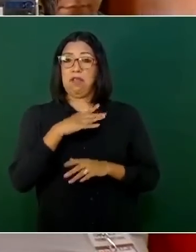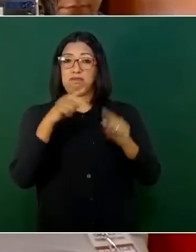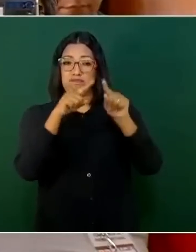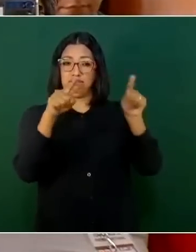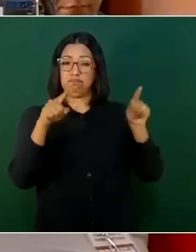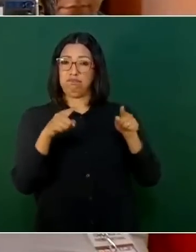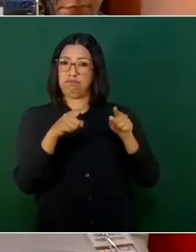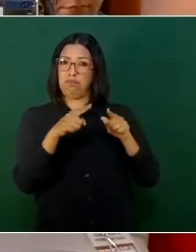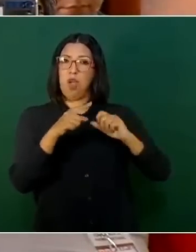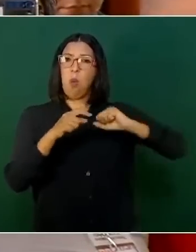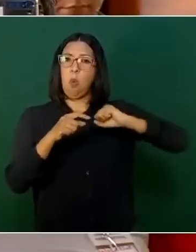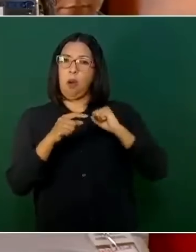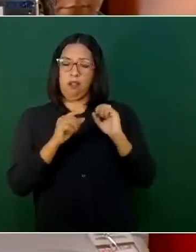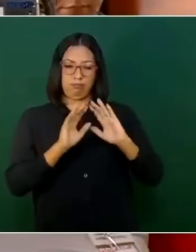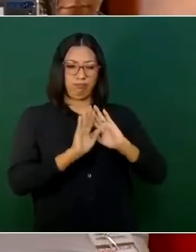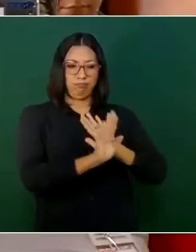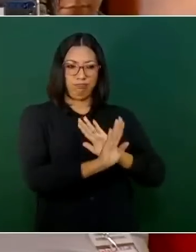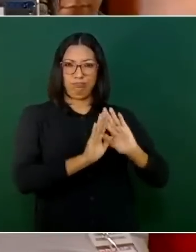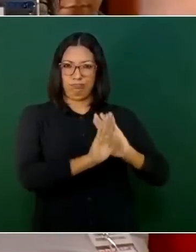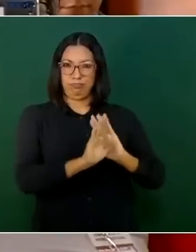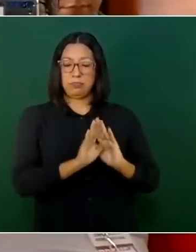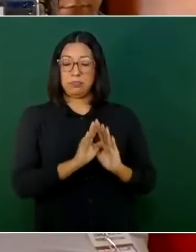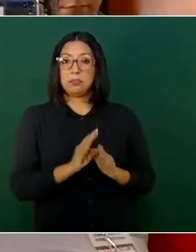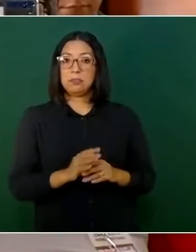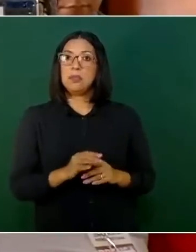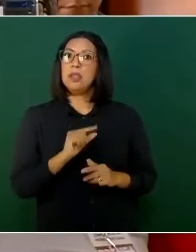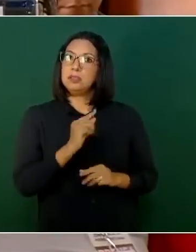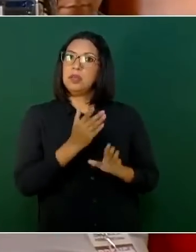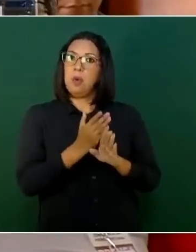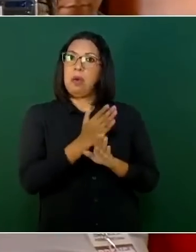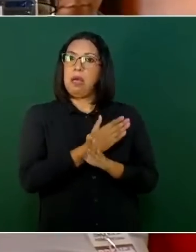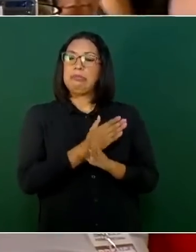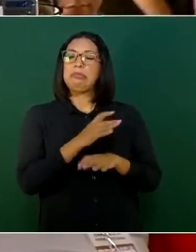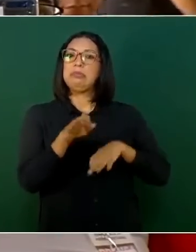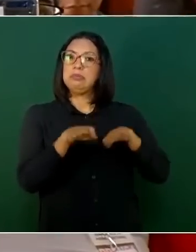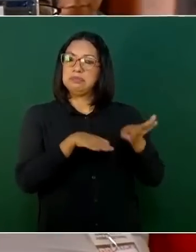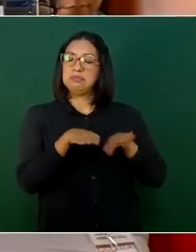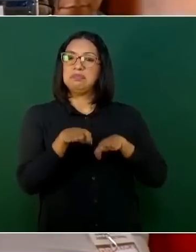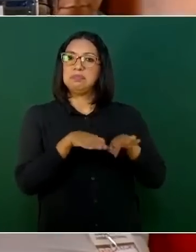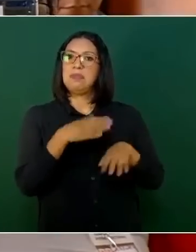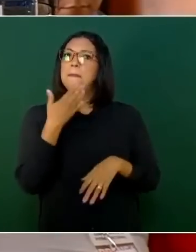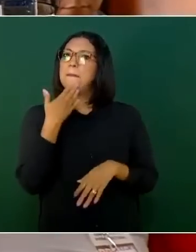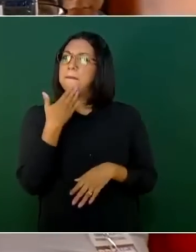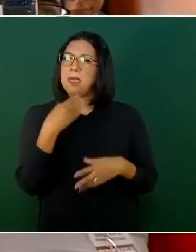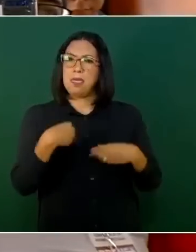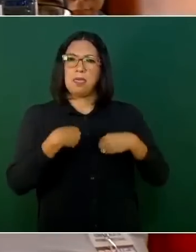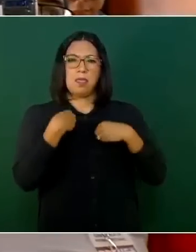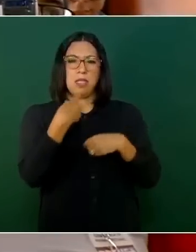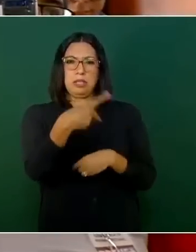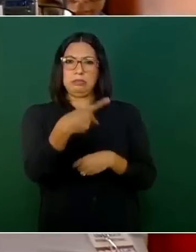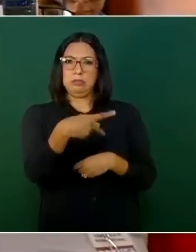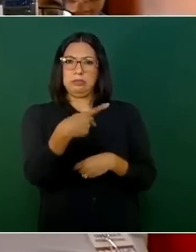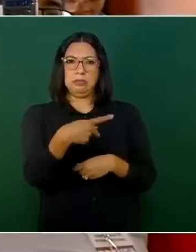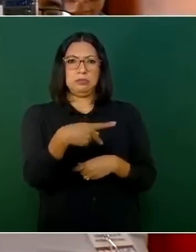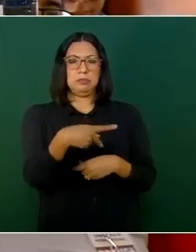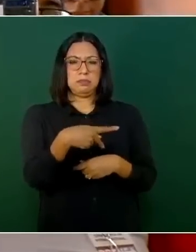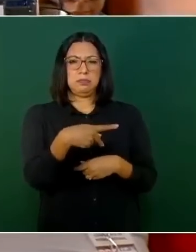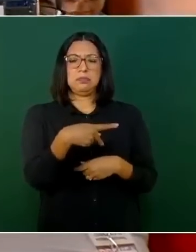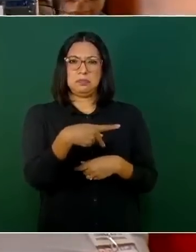tuvieron infraestructura. Fue una industria que les permitió sobrevivir y solucionar muchos de